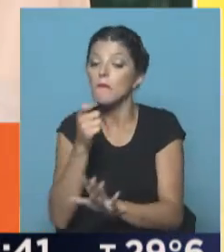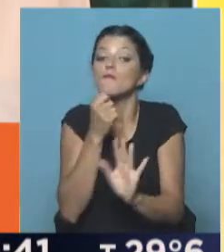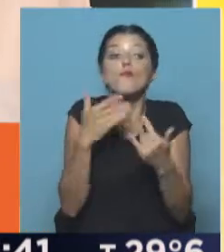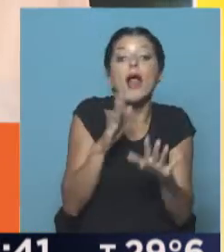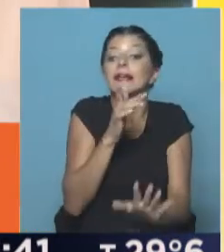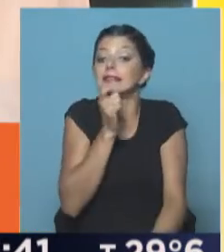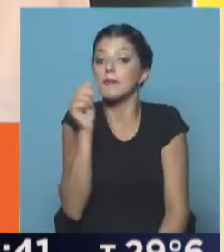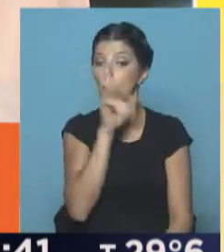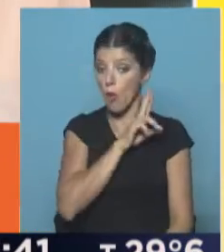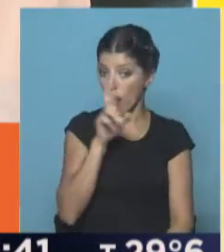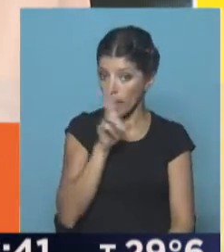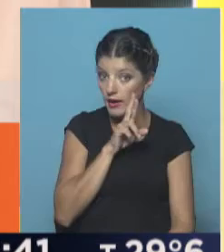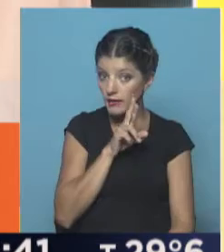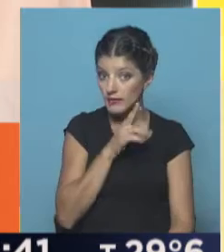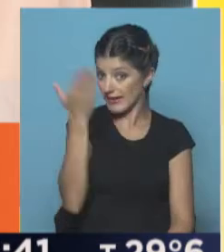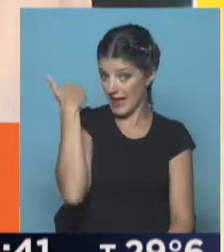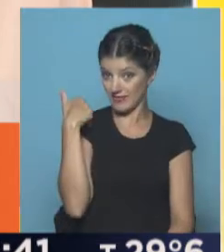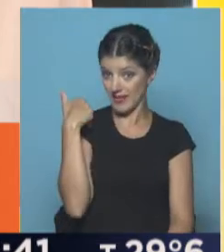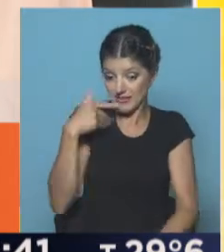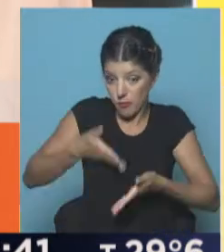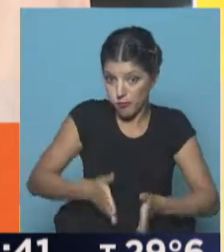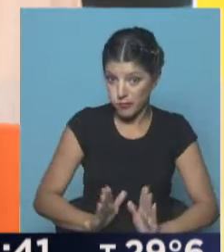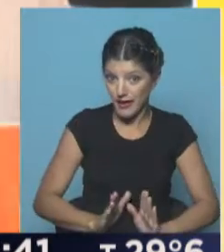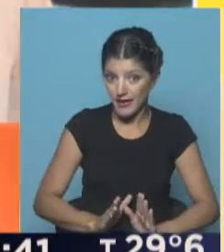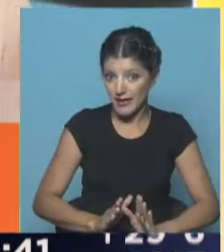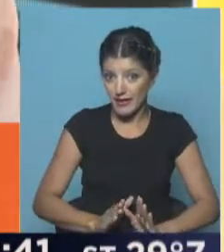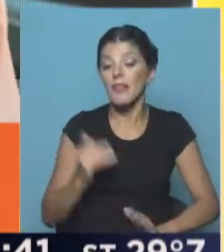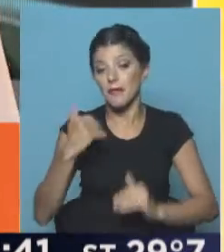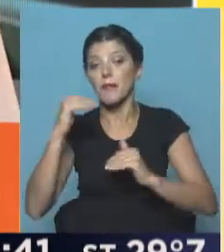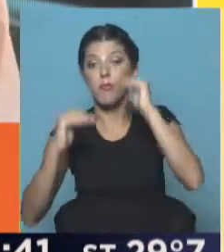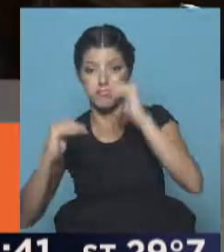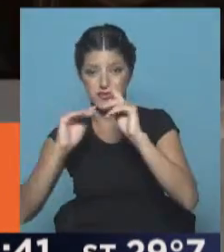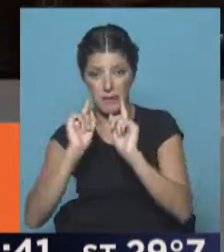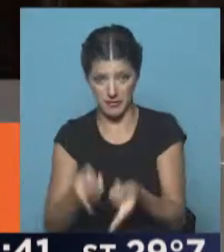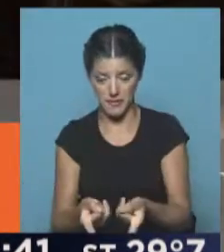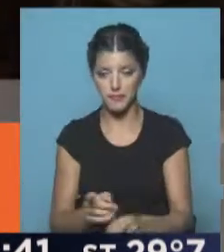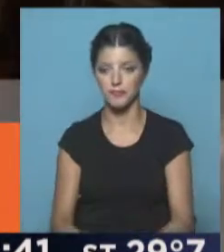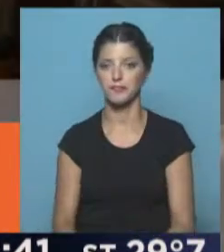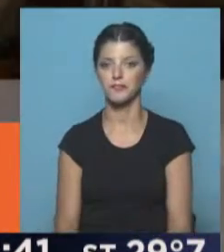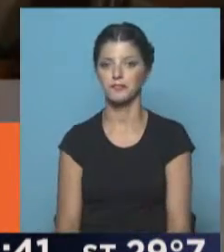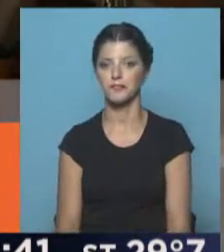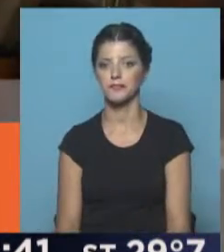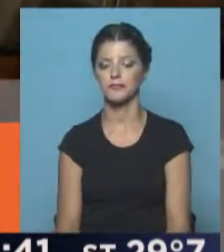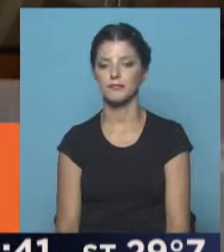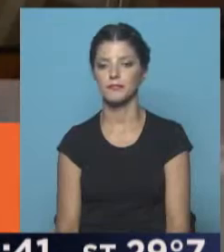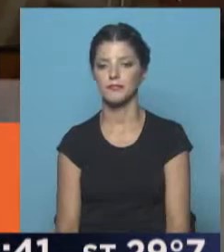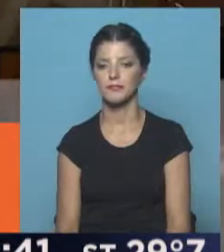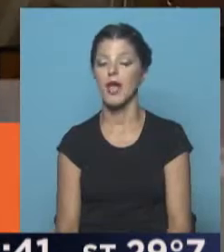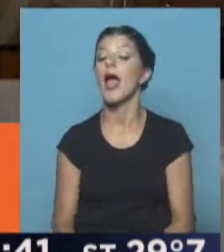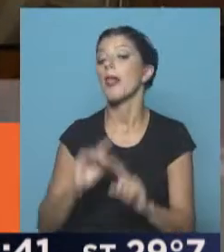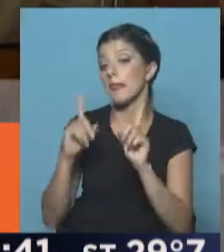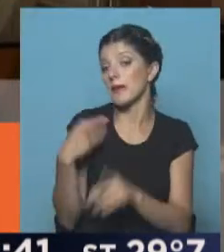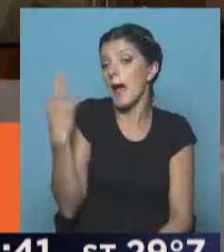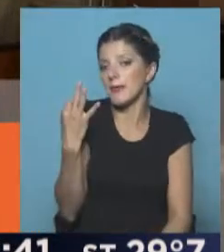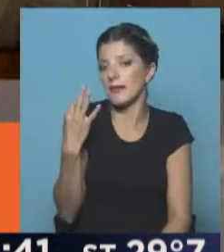mujer y fue madre, eso hay que de algún modo compensarlo. Sí, también es cierto que las mujeres nos ponemos